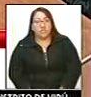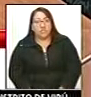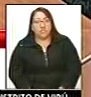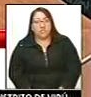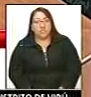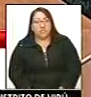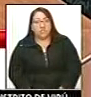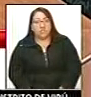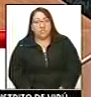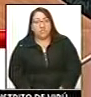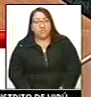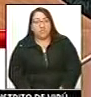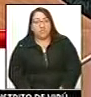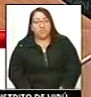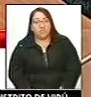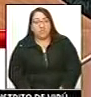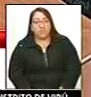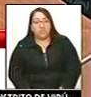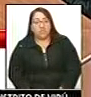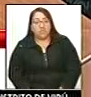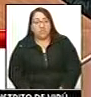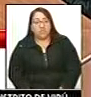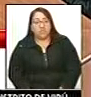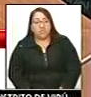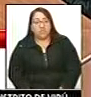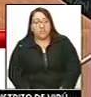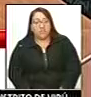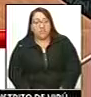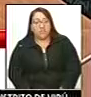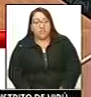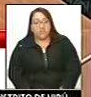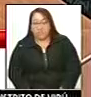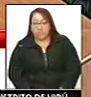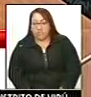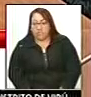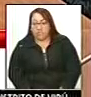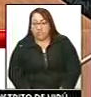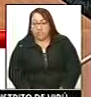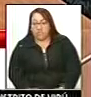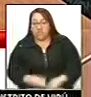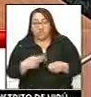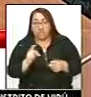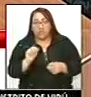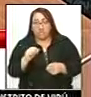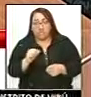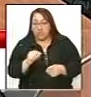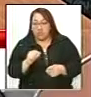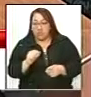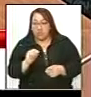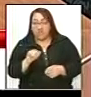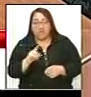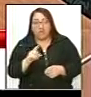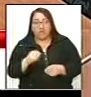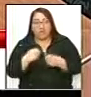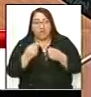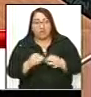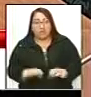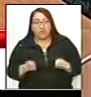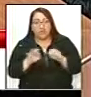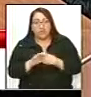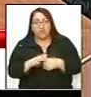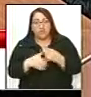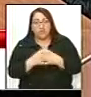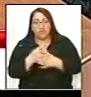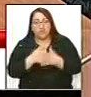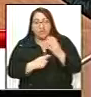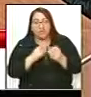que la plataforma digital es fundamental para ustedes, ¿no? Si me permite, señor congresista, sí, en efecto. El INDECOPI ha dado un salto muy importante en lo que